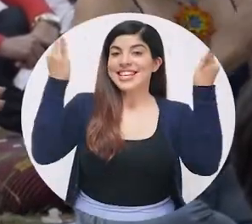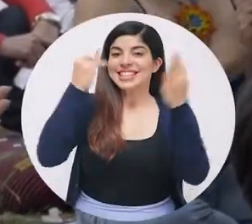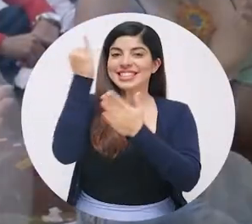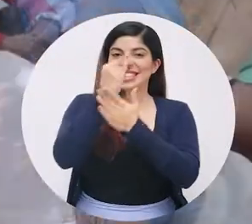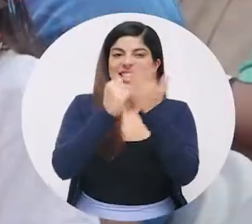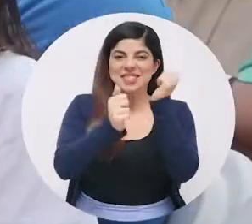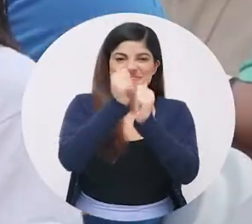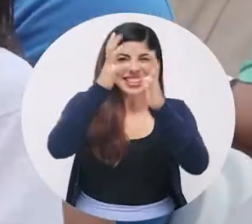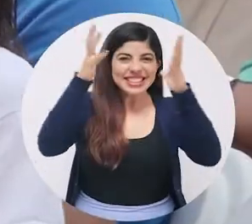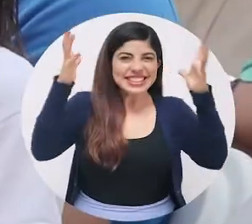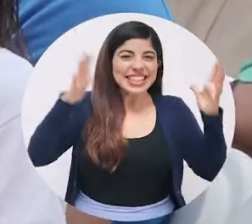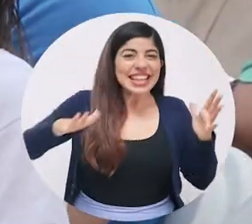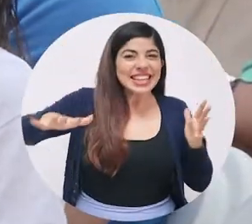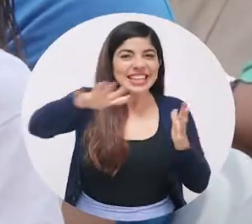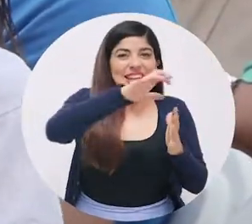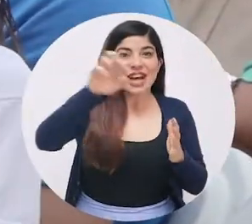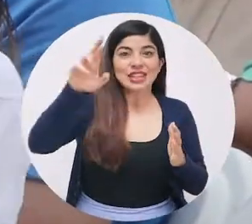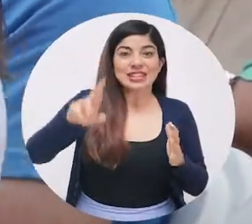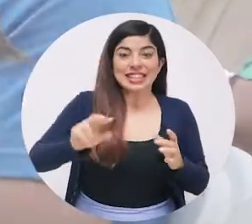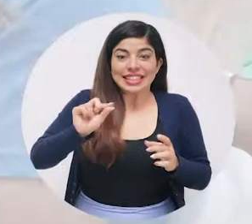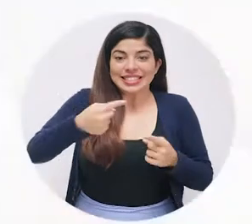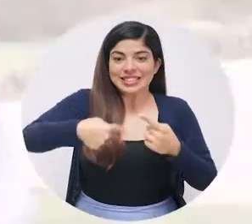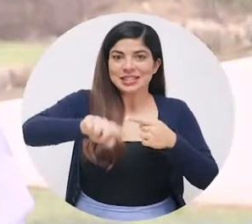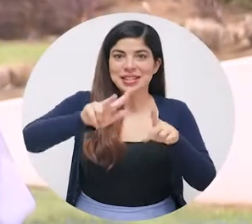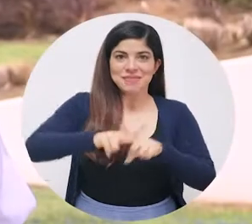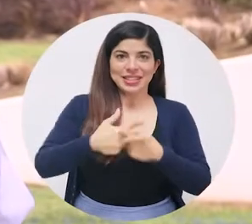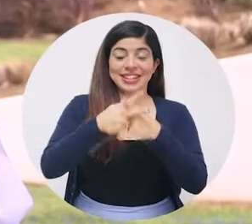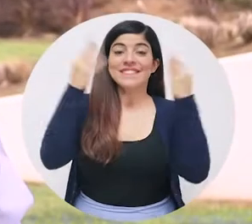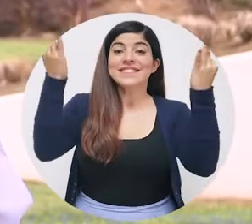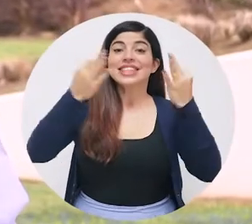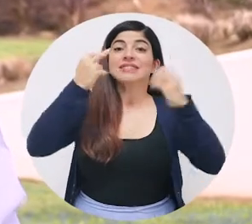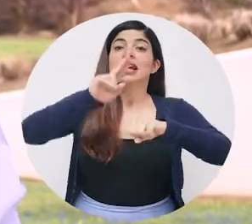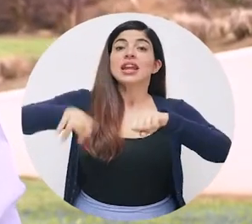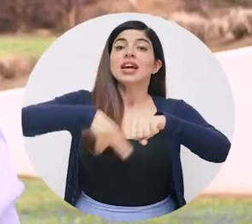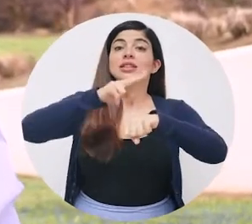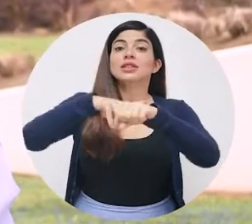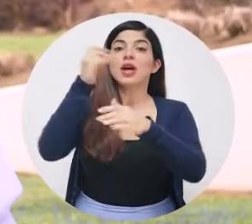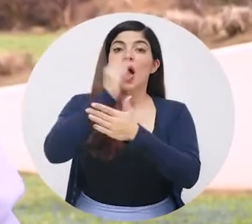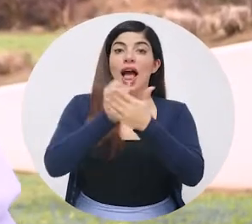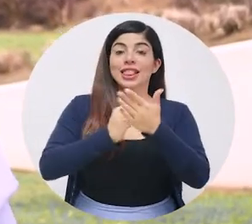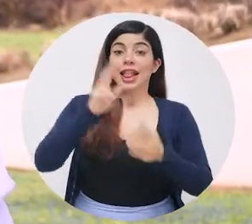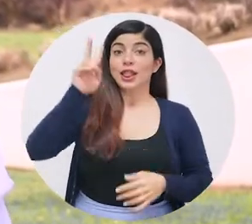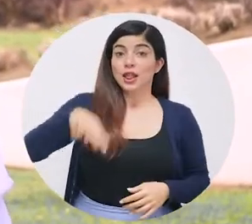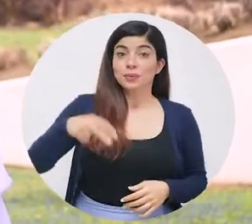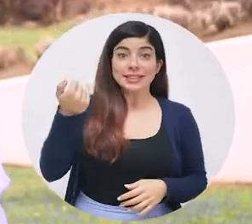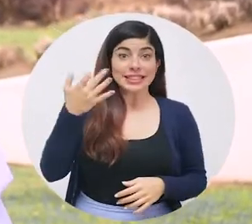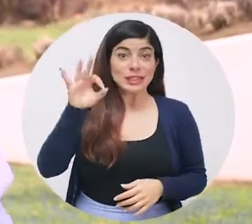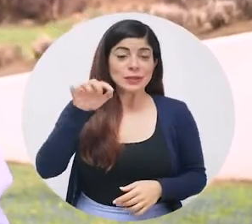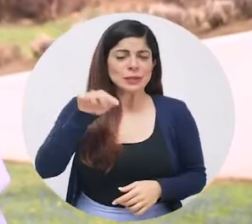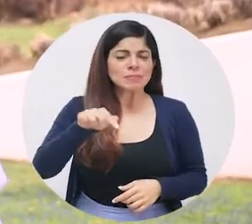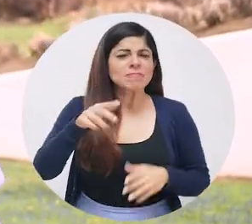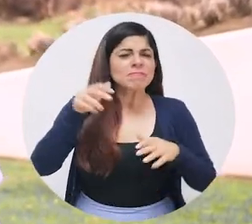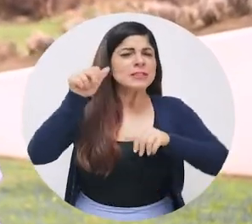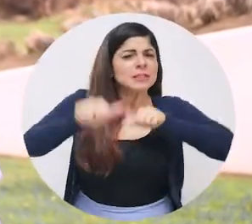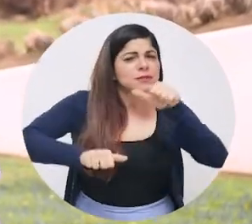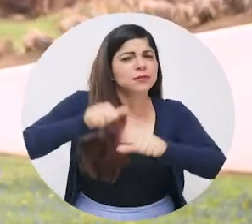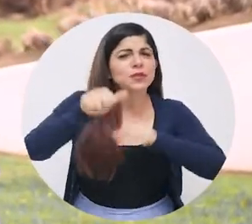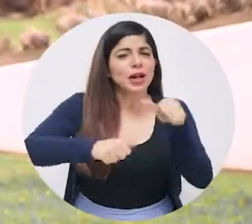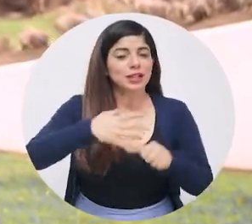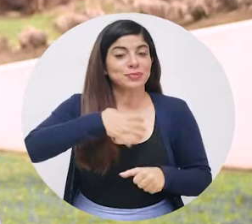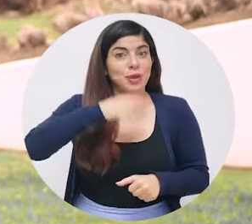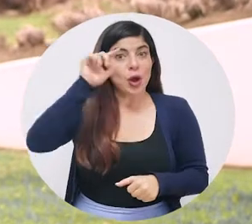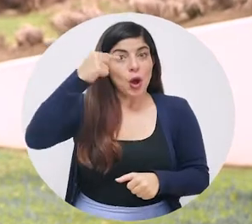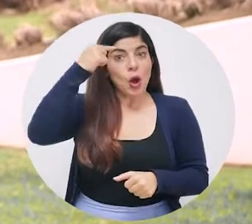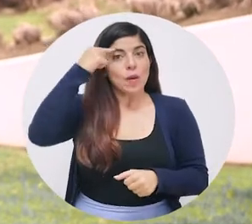fiesta de arte más grande de Costa Rica está por iniciar. El Festival Nacional de las Artes 2019 es un esfuerzo de